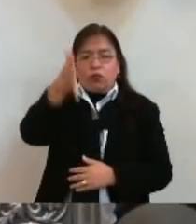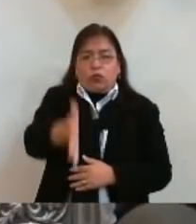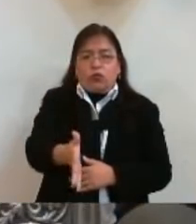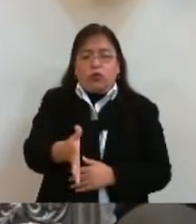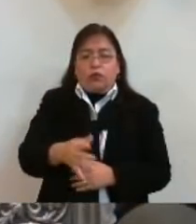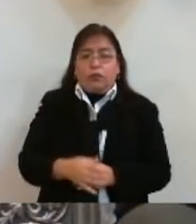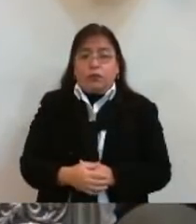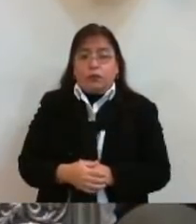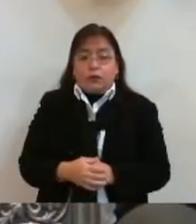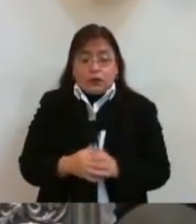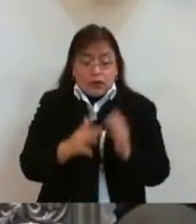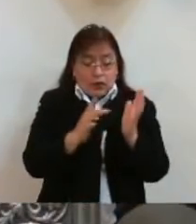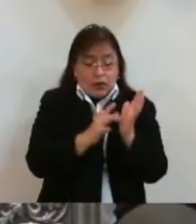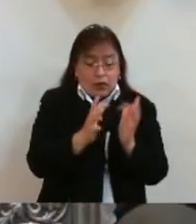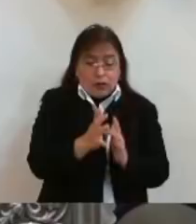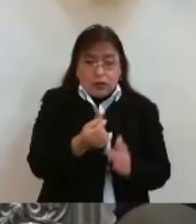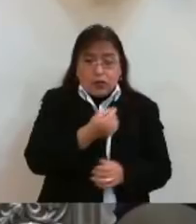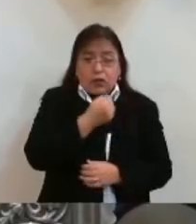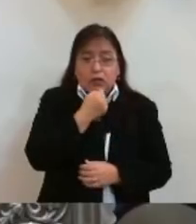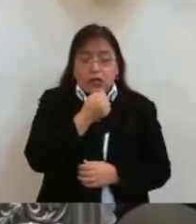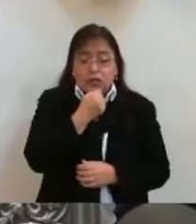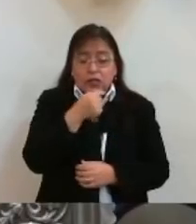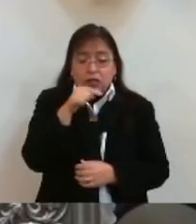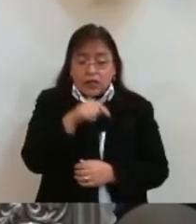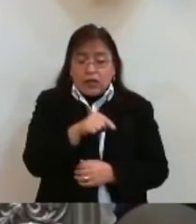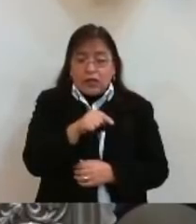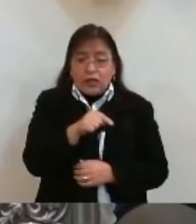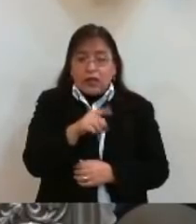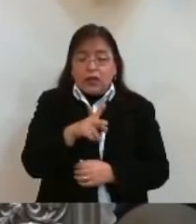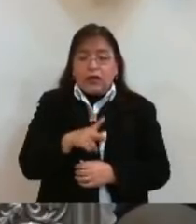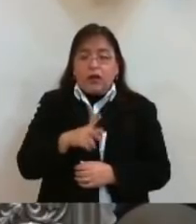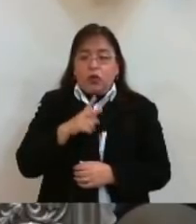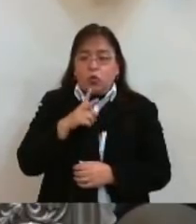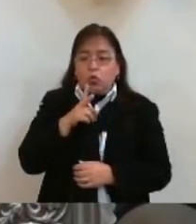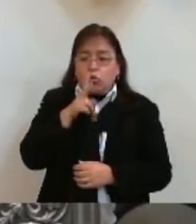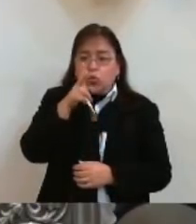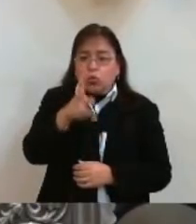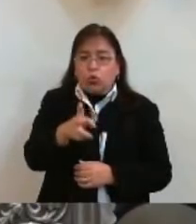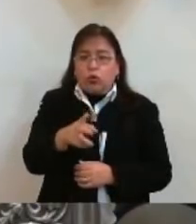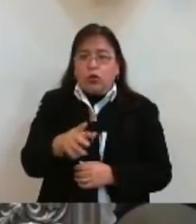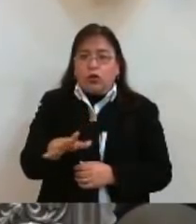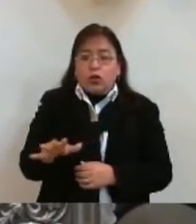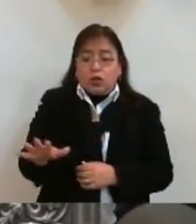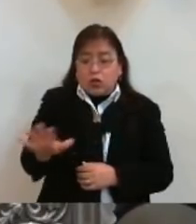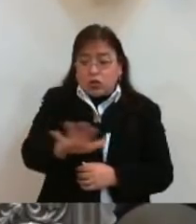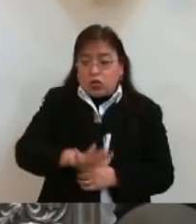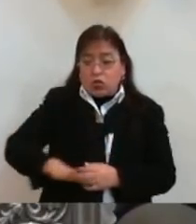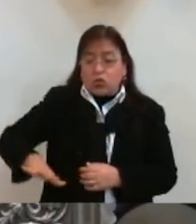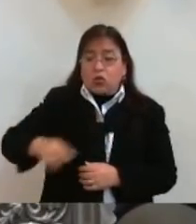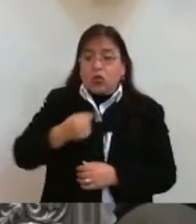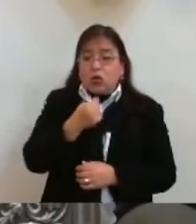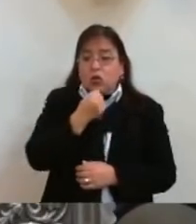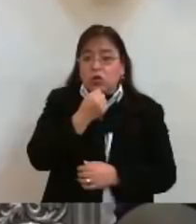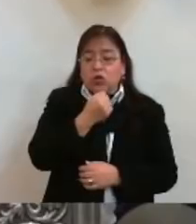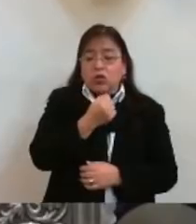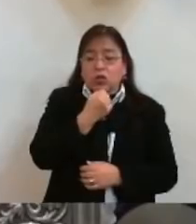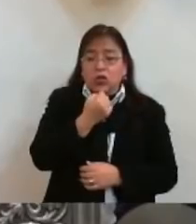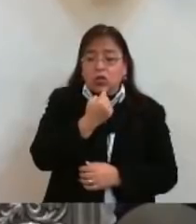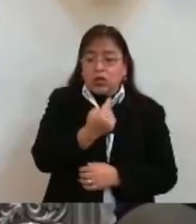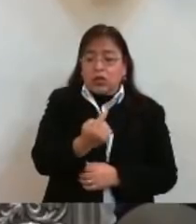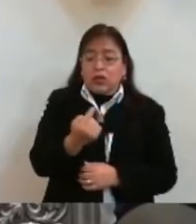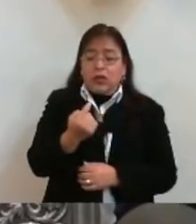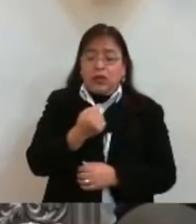El niño Jesús es profecía. Todos los niños del mundo son